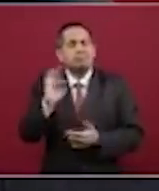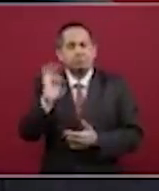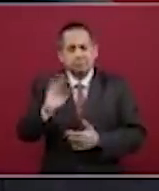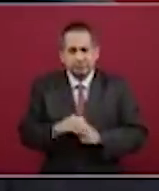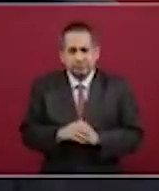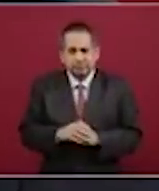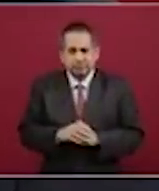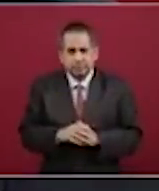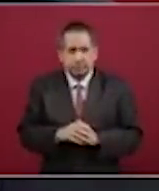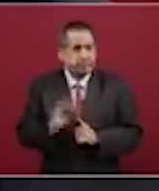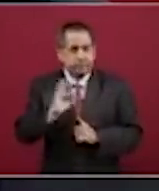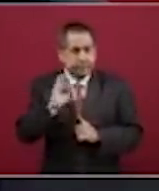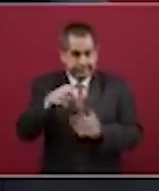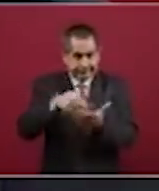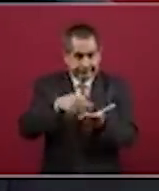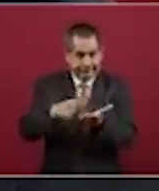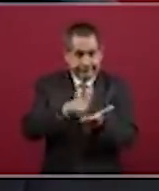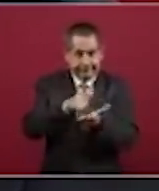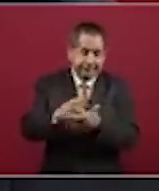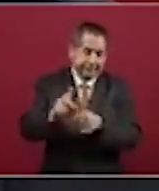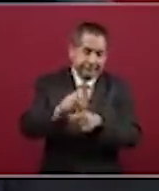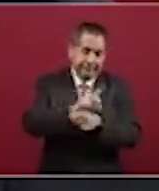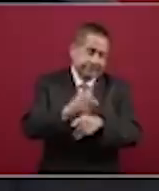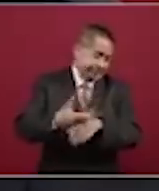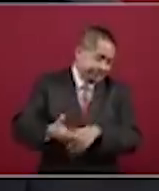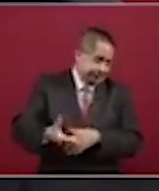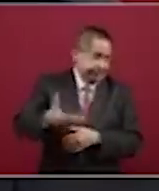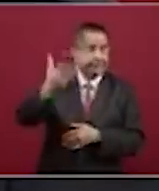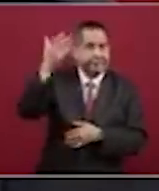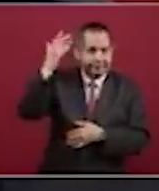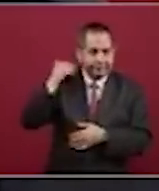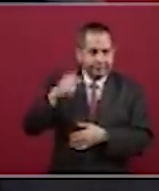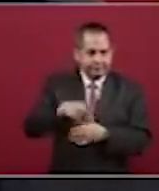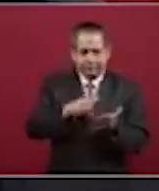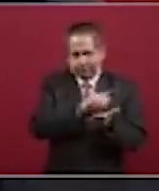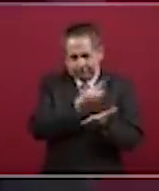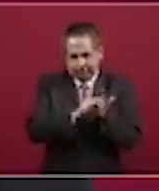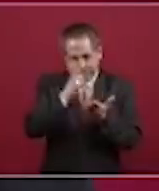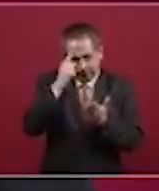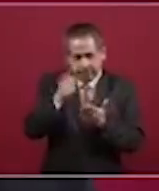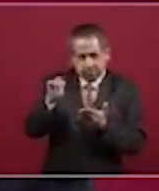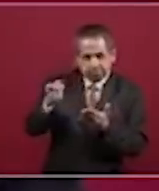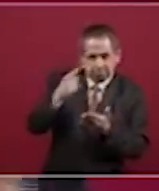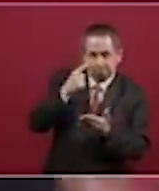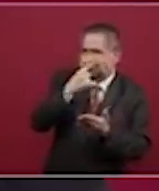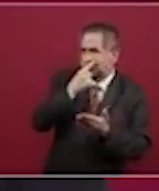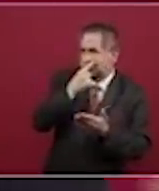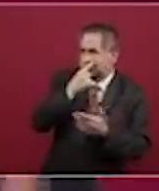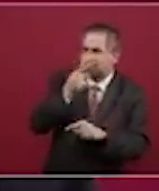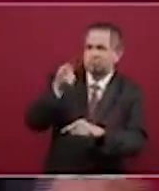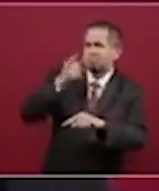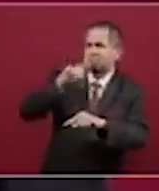si se hubiese establecido de tiempo atrás la revocación del mandato, que no